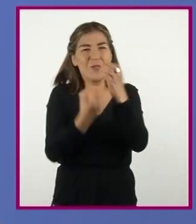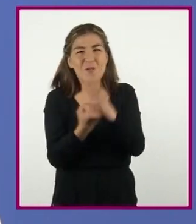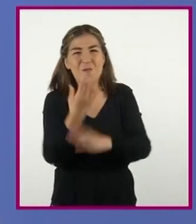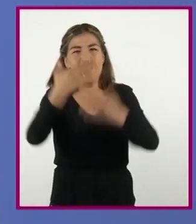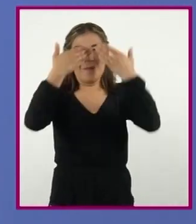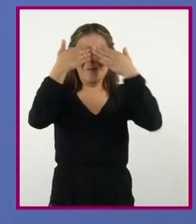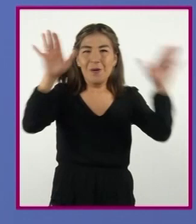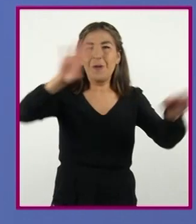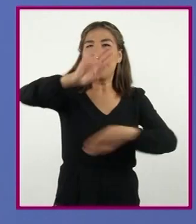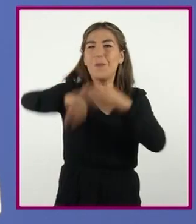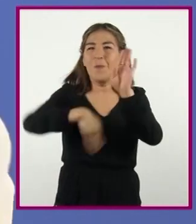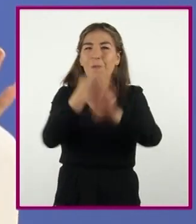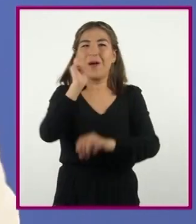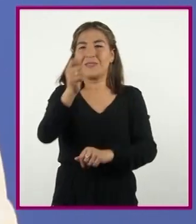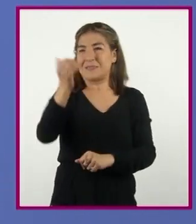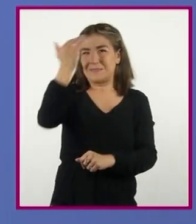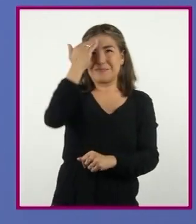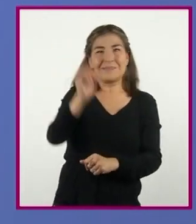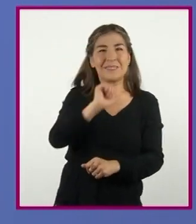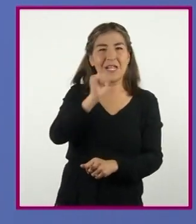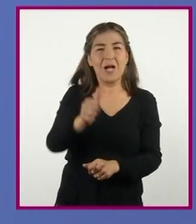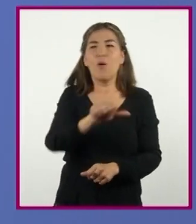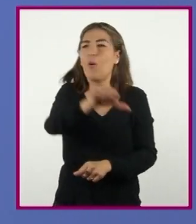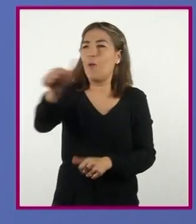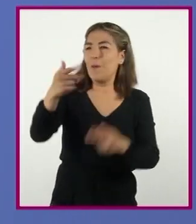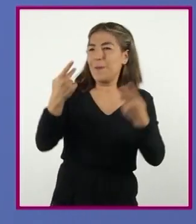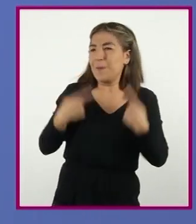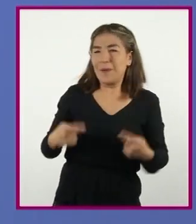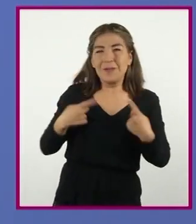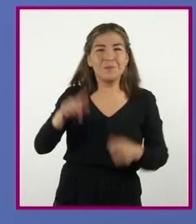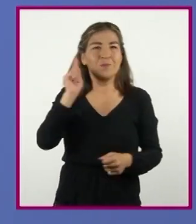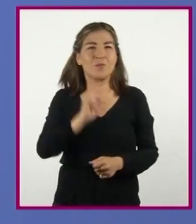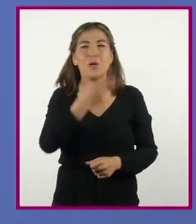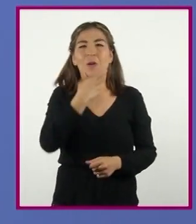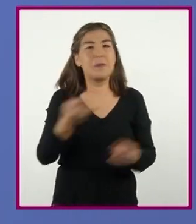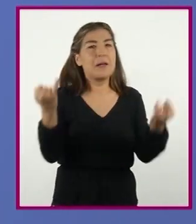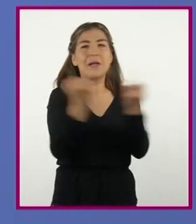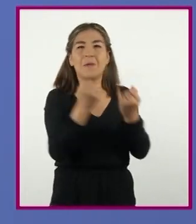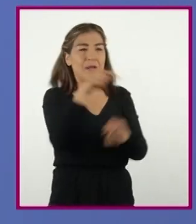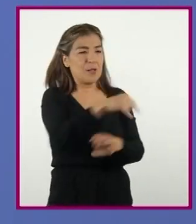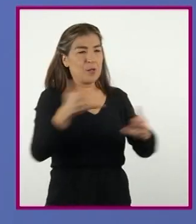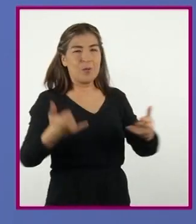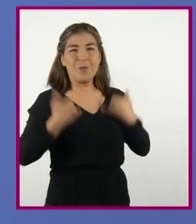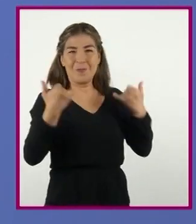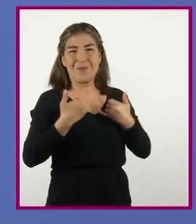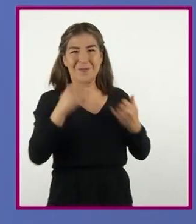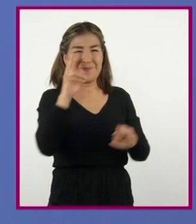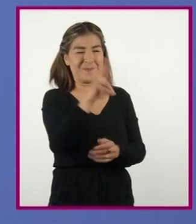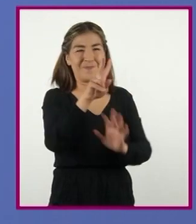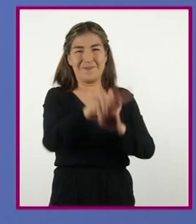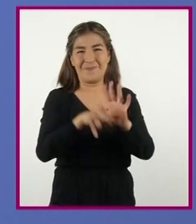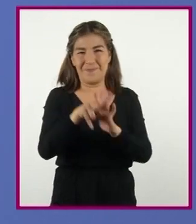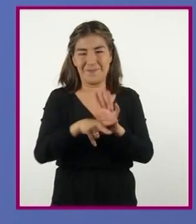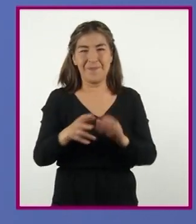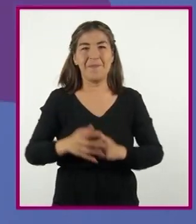desconocido que son las y los otros, como lo hicieron las y los jóvenes de la siguiente